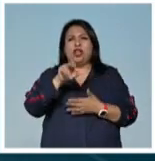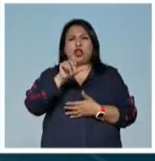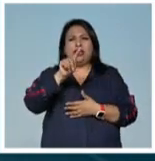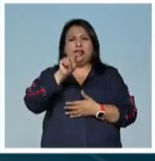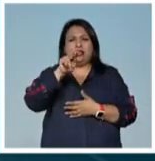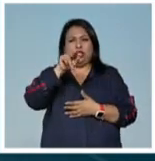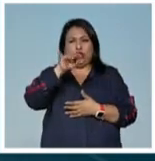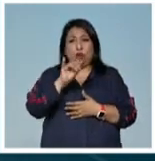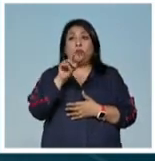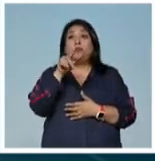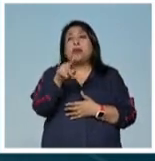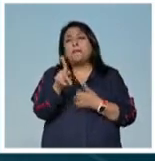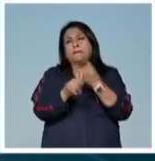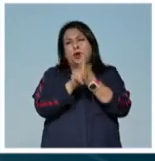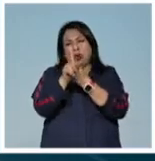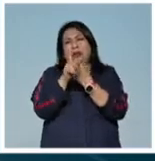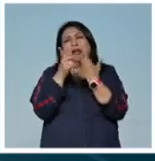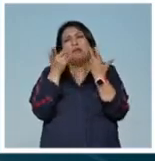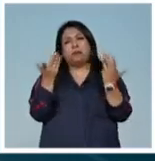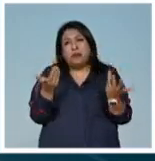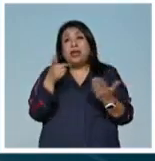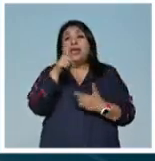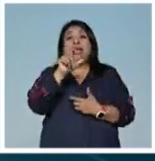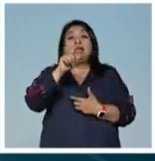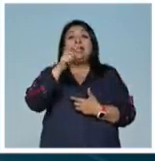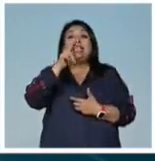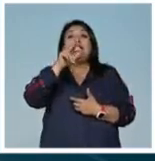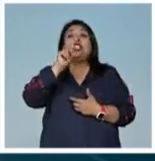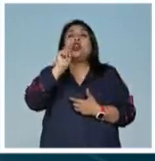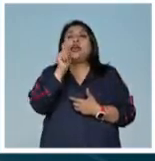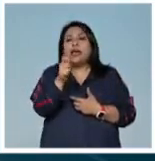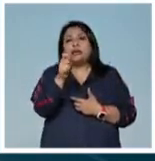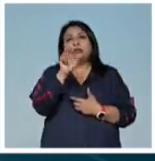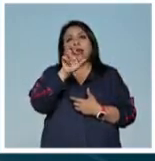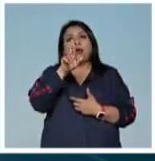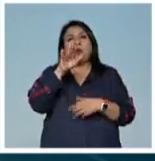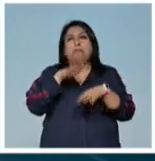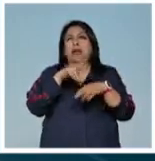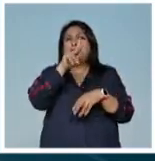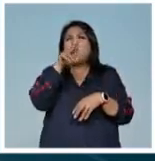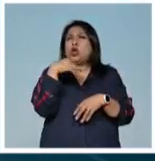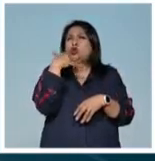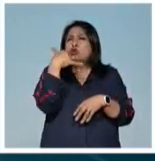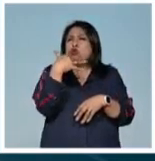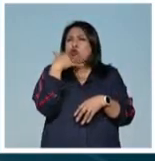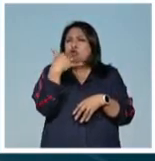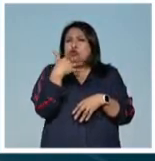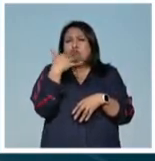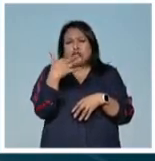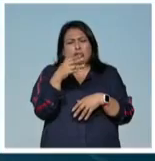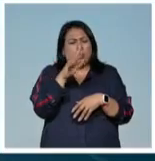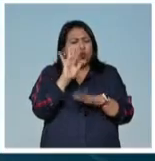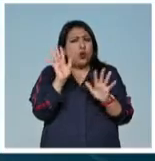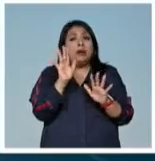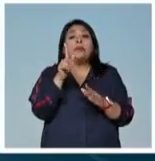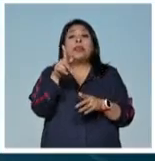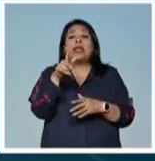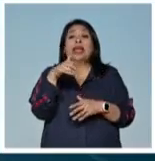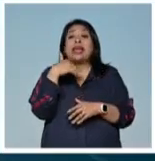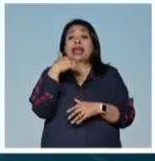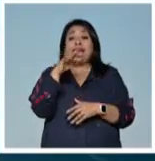Garzweiler. El meollo del asunto es que el lignitio es el tipo de carbón más contaminante entre todos los que existen, y el